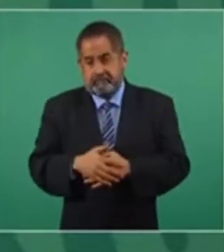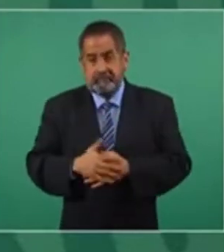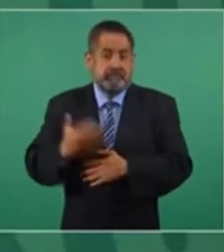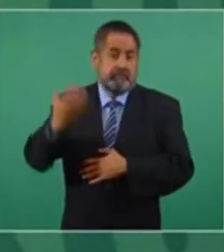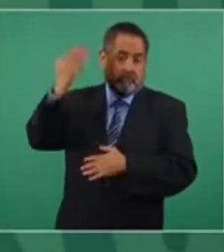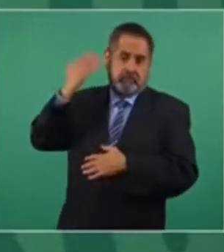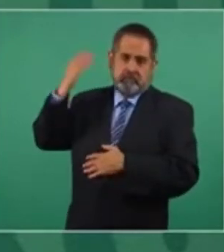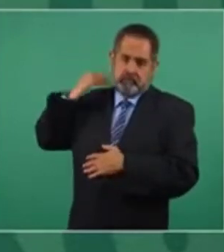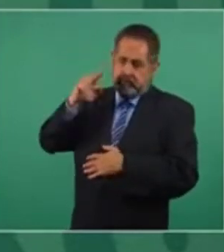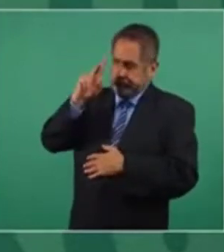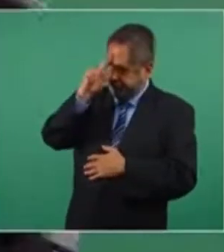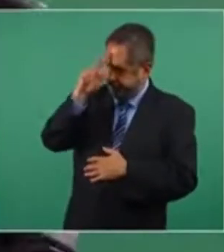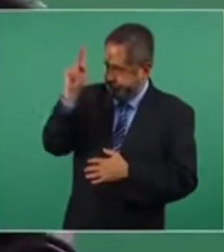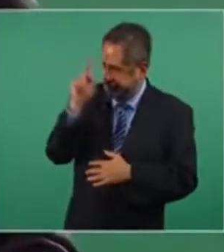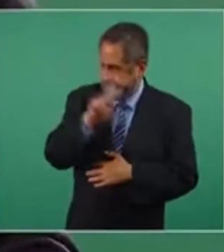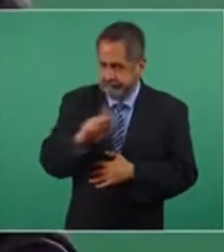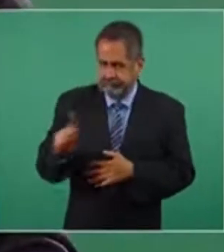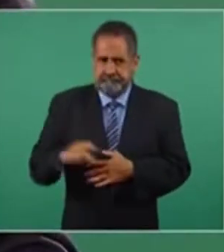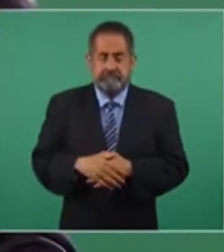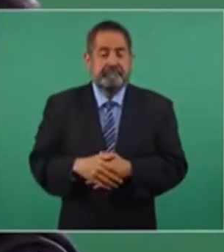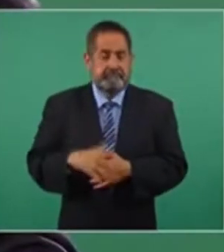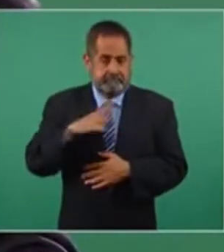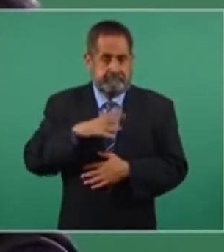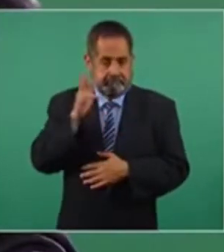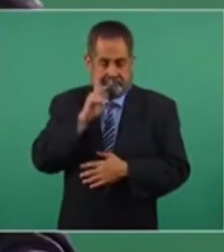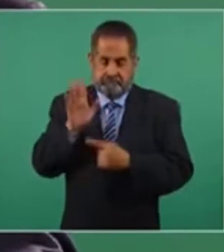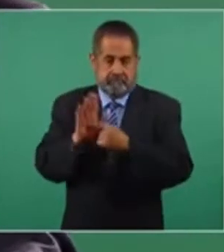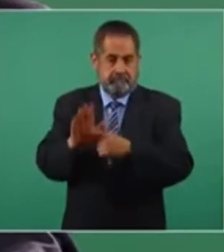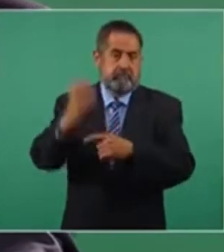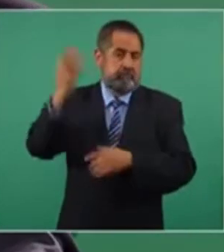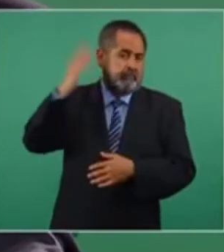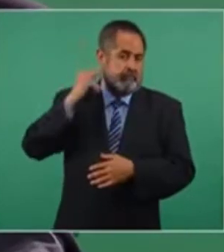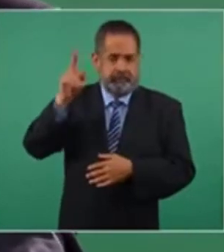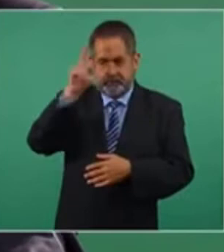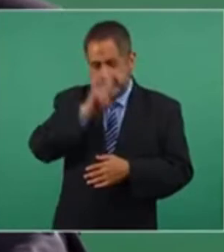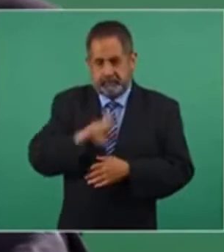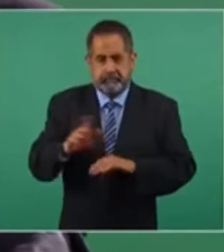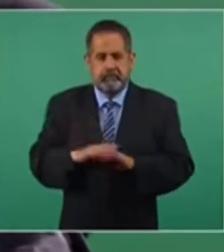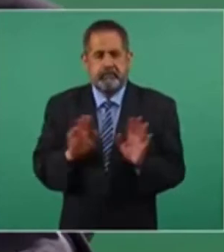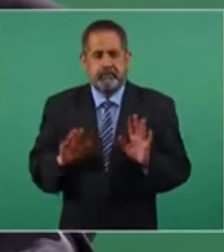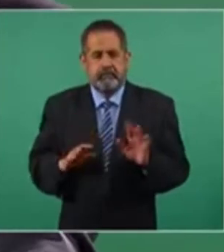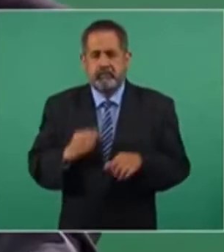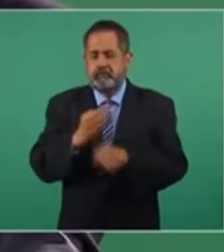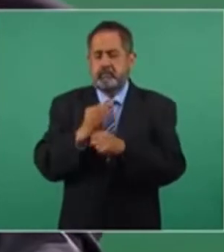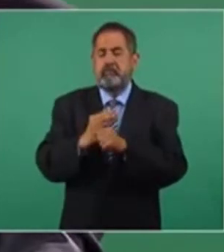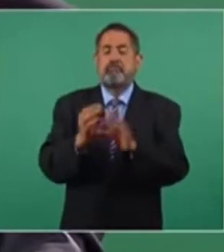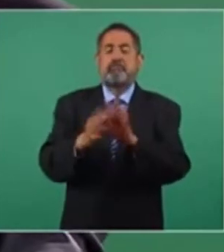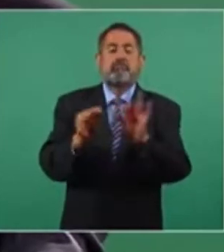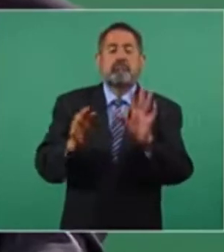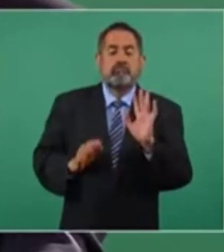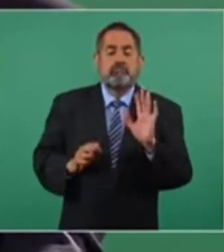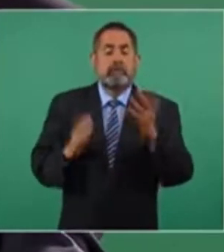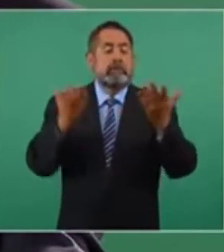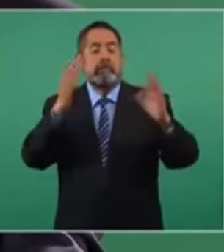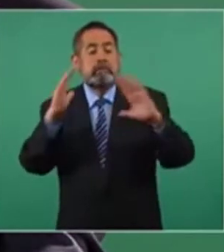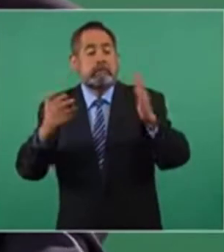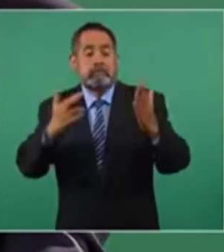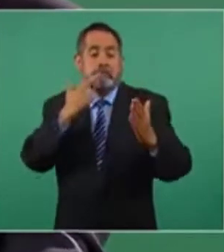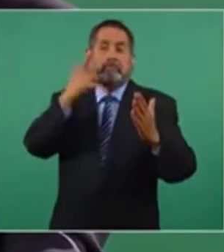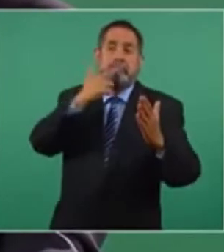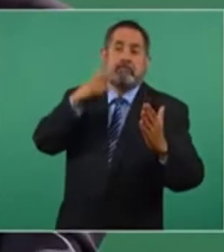antes. Y lo puedo probar, nada más que no nos vamos a poner a comparar